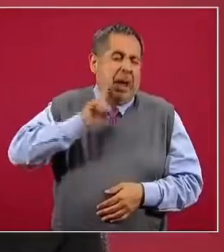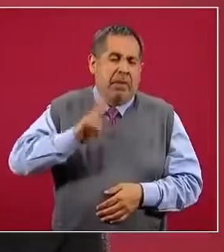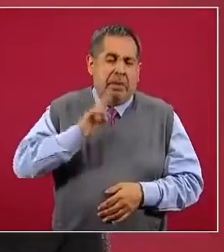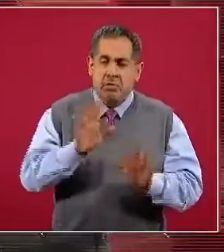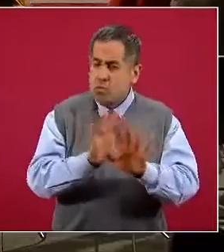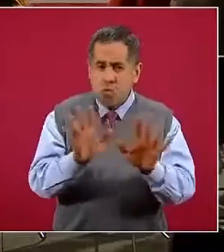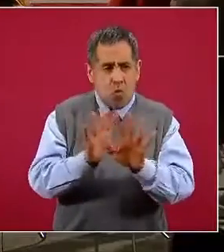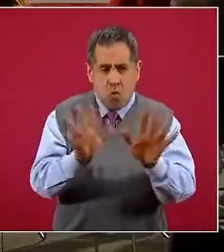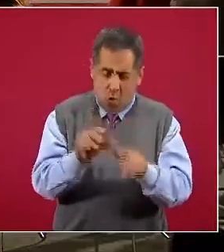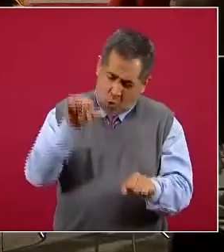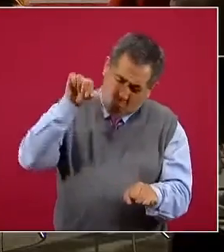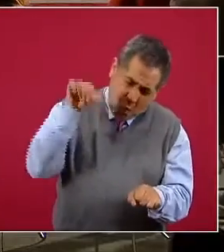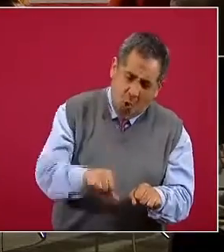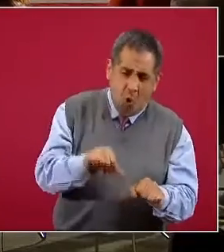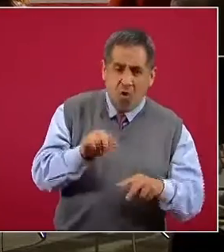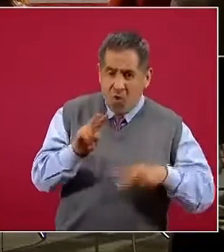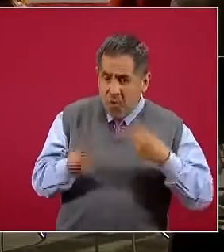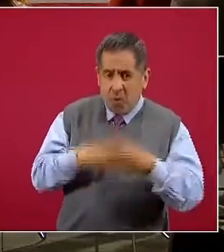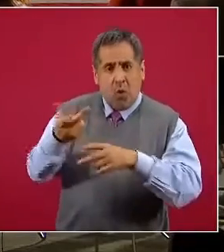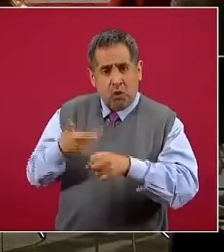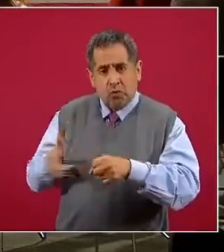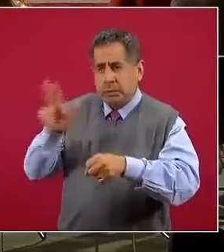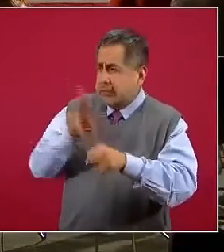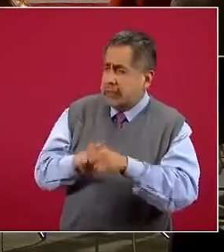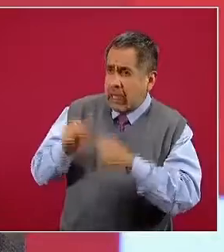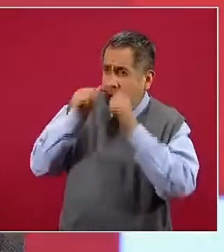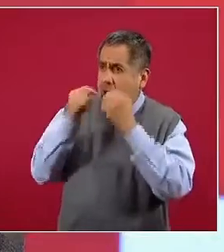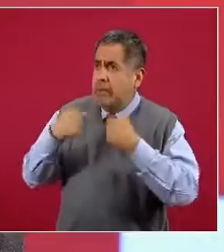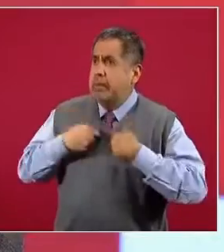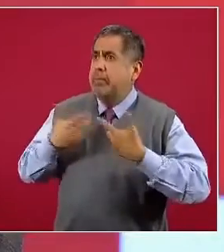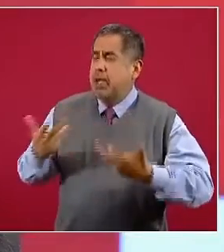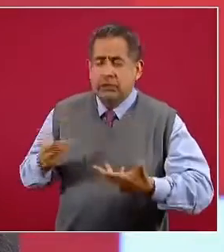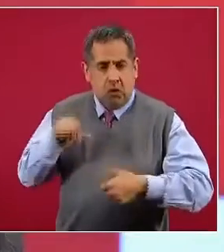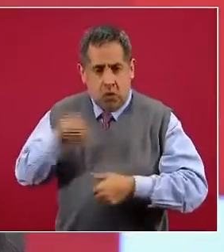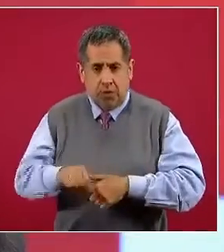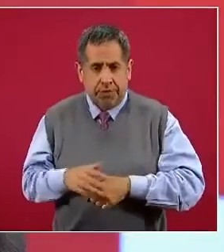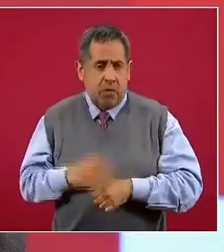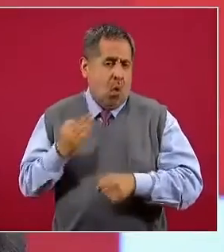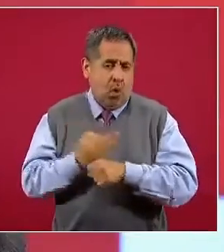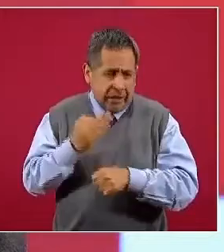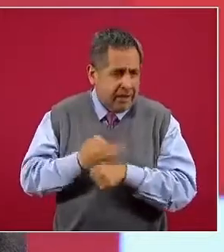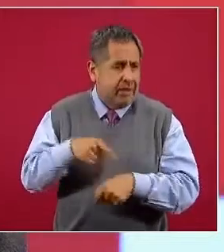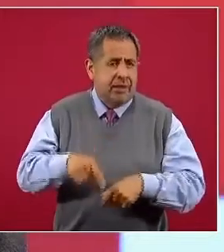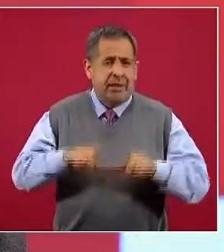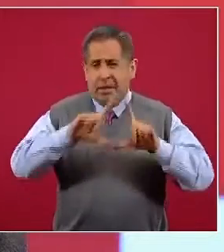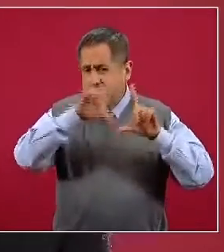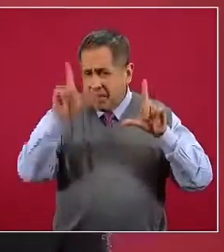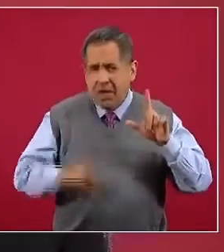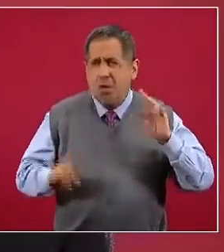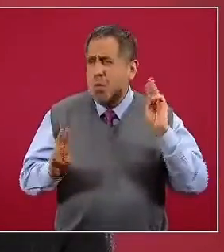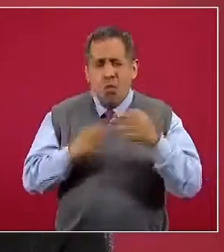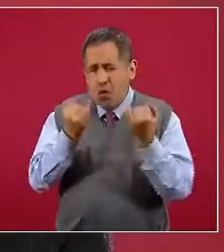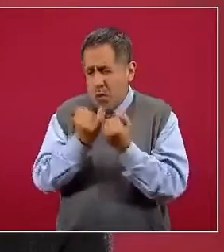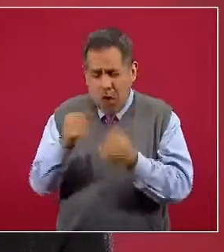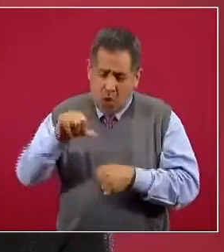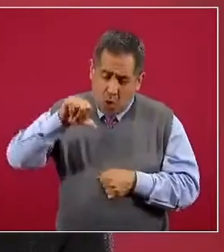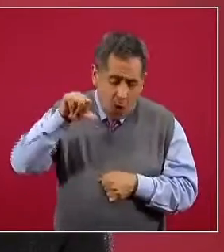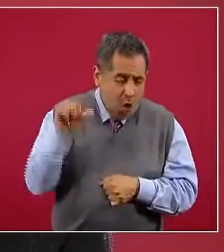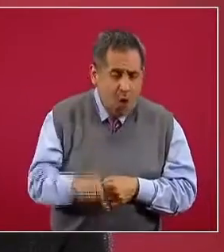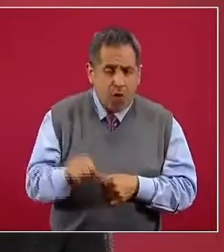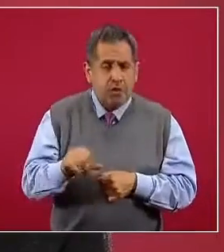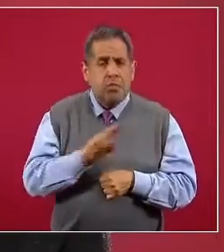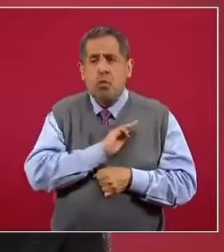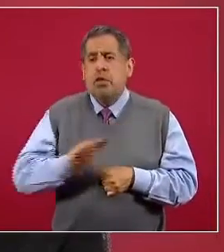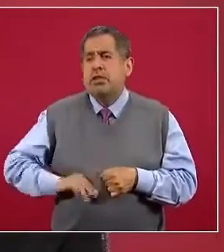esté activa la epidemia en México o en el mundo, y en cualquiera de las entidades federativas de México, en cualquiera de los